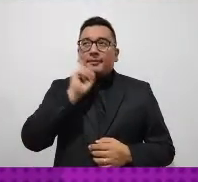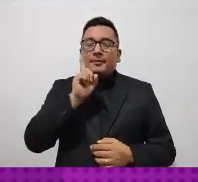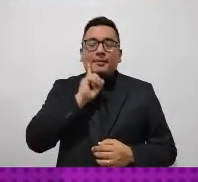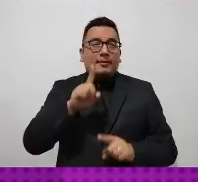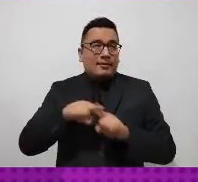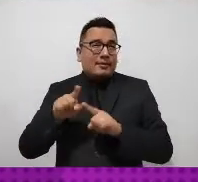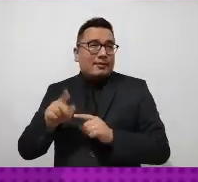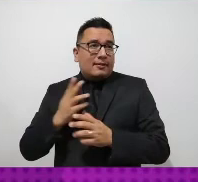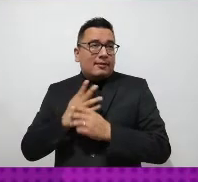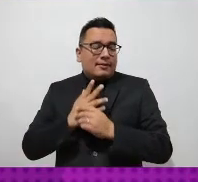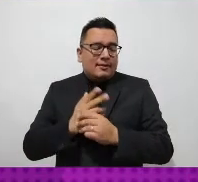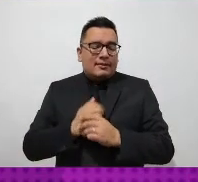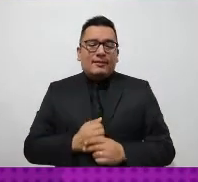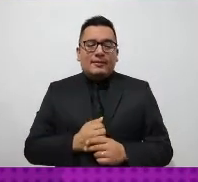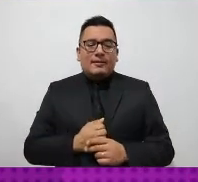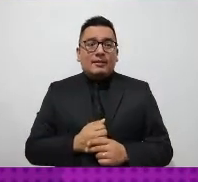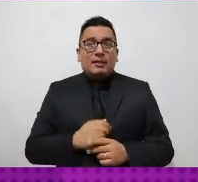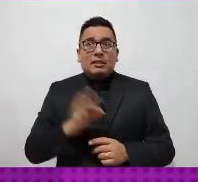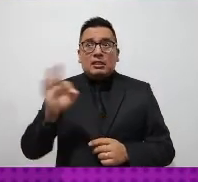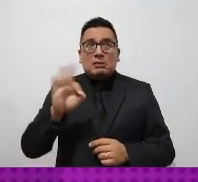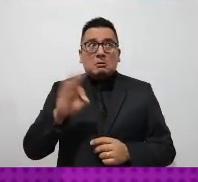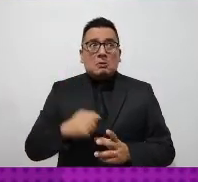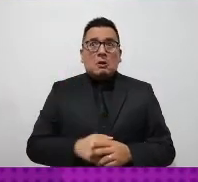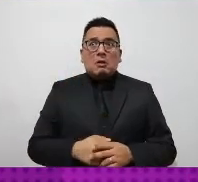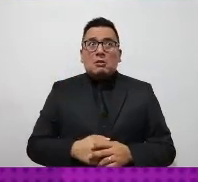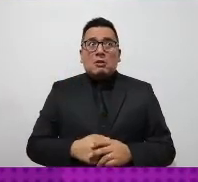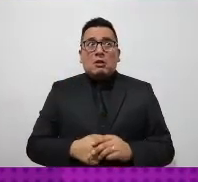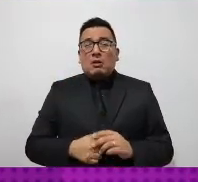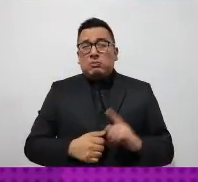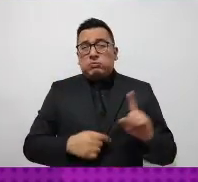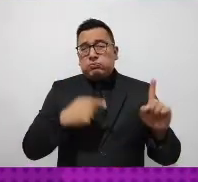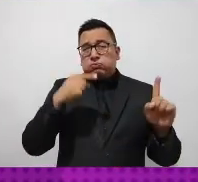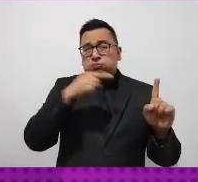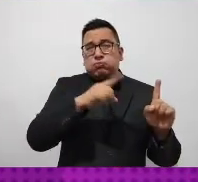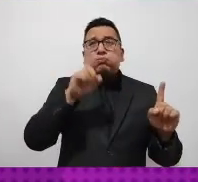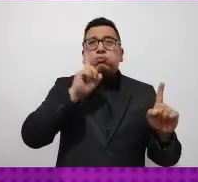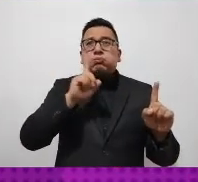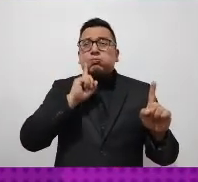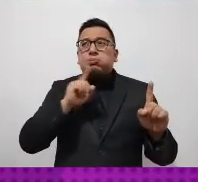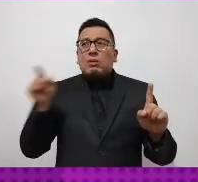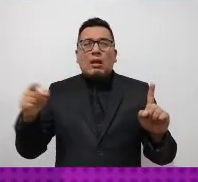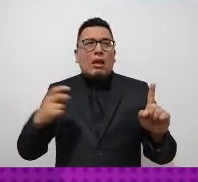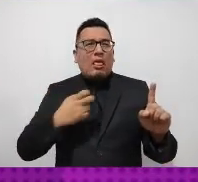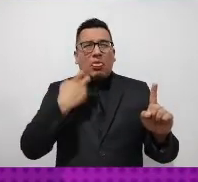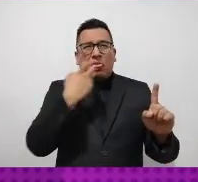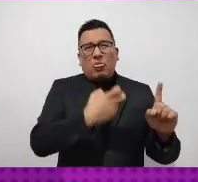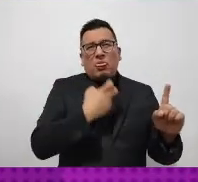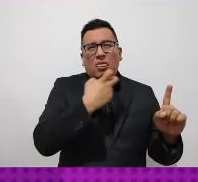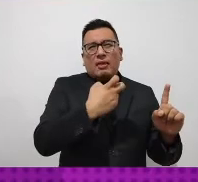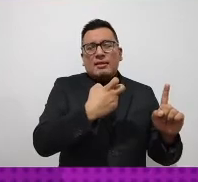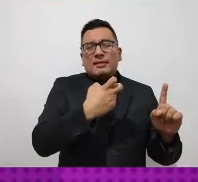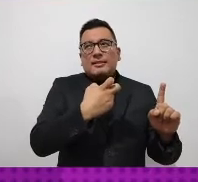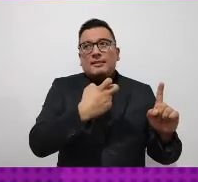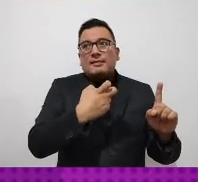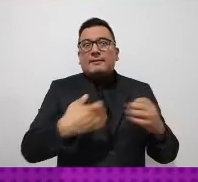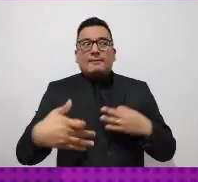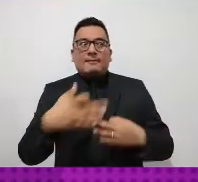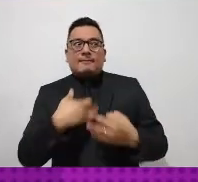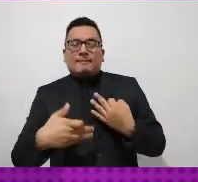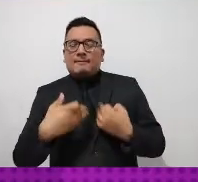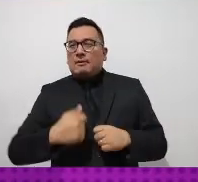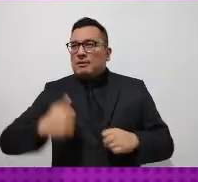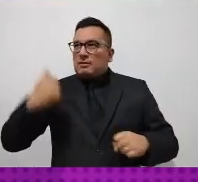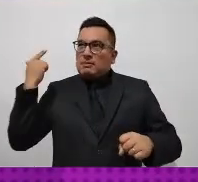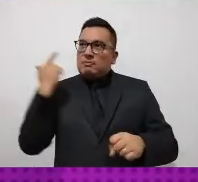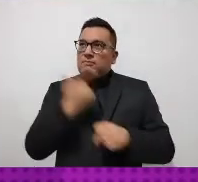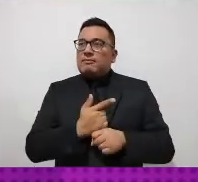participando, de si tocan a una persona, a una mujer que integra la red, tocan a la red por completo y la red